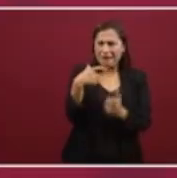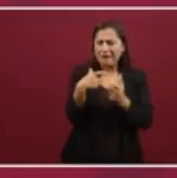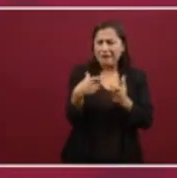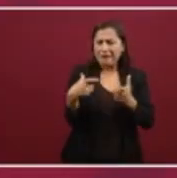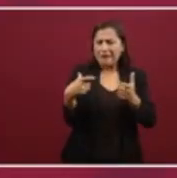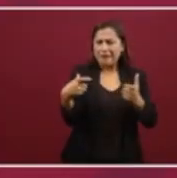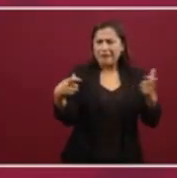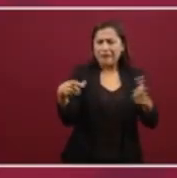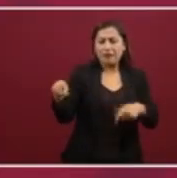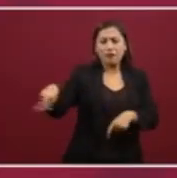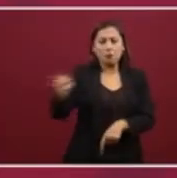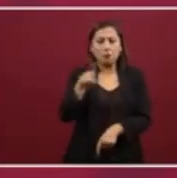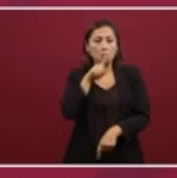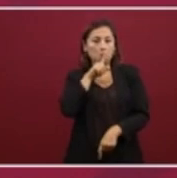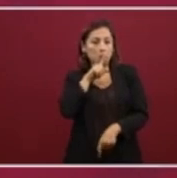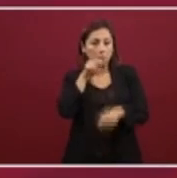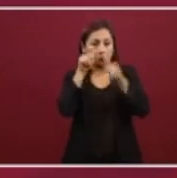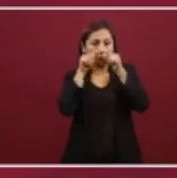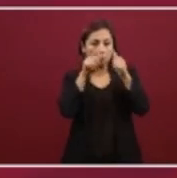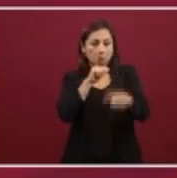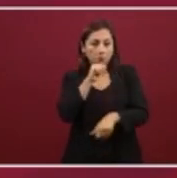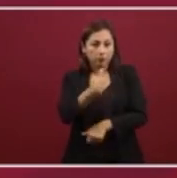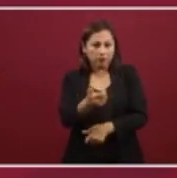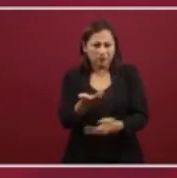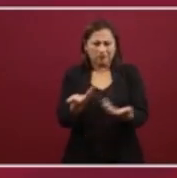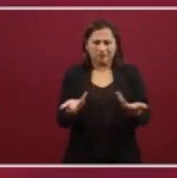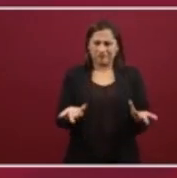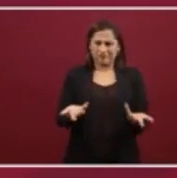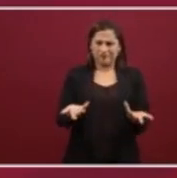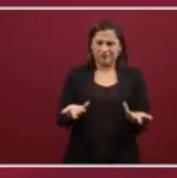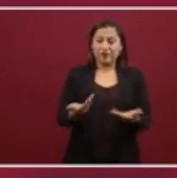Y a los 5 meses